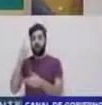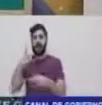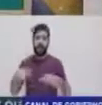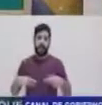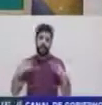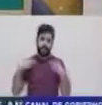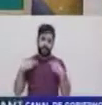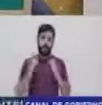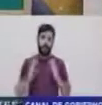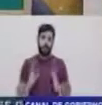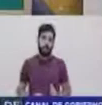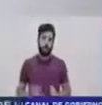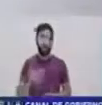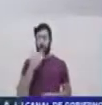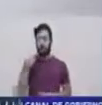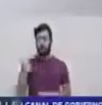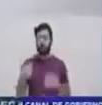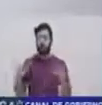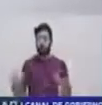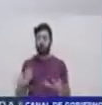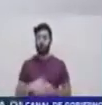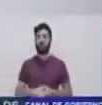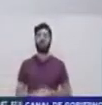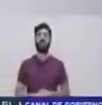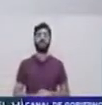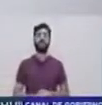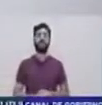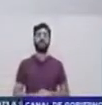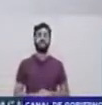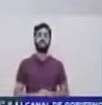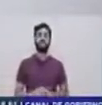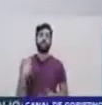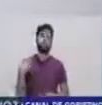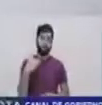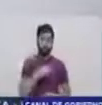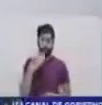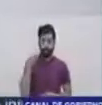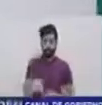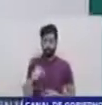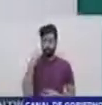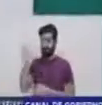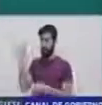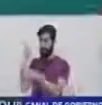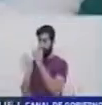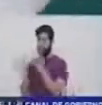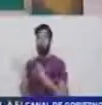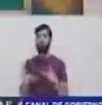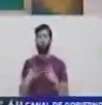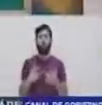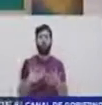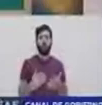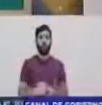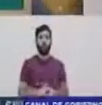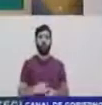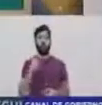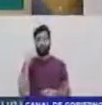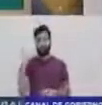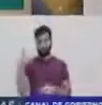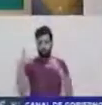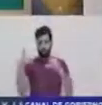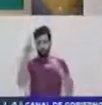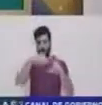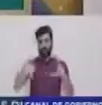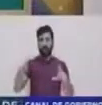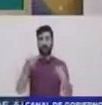su calidad de vida. Vamos a demostrar algún tipo de procedimiento para identificar estos conceptos. Tenemos originalmente